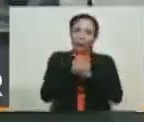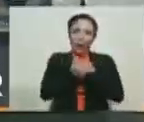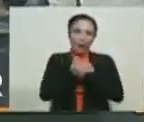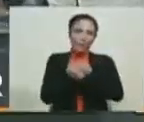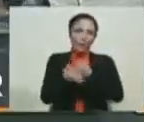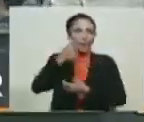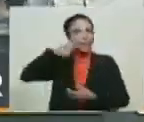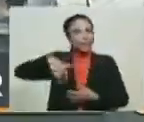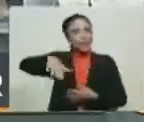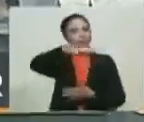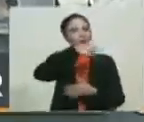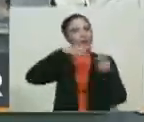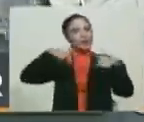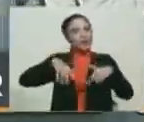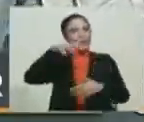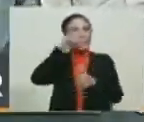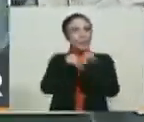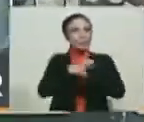portuguesa